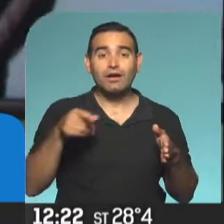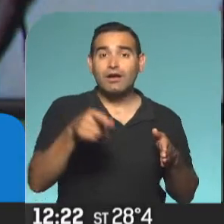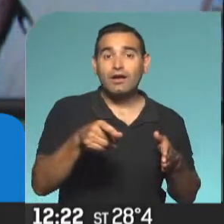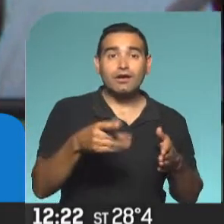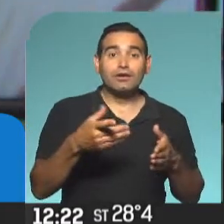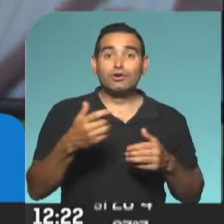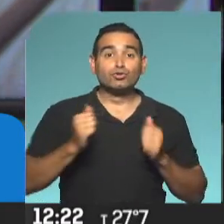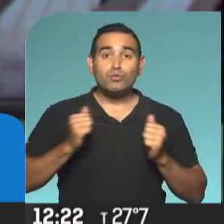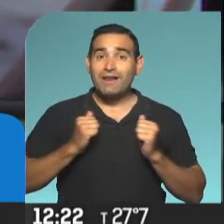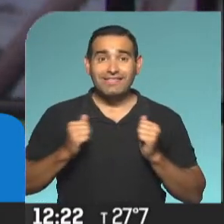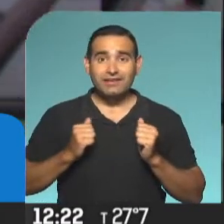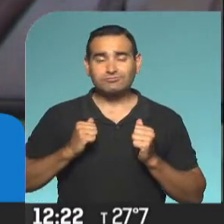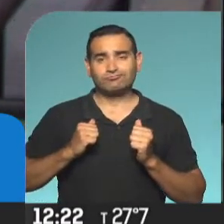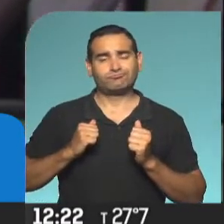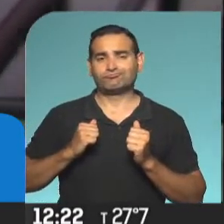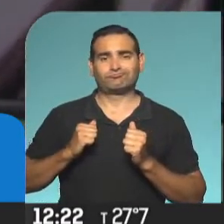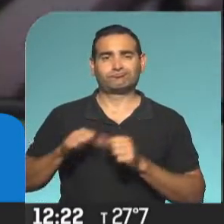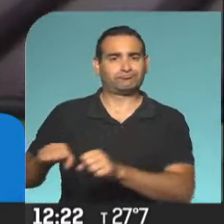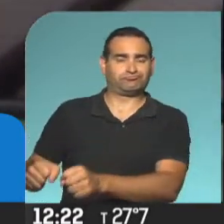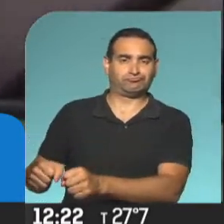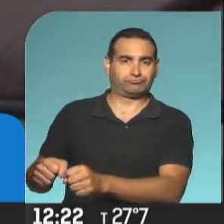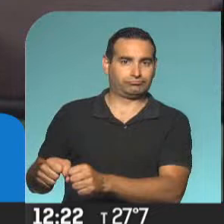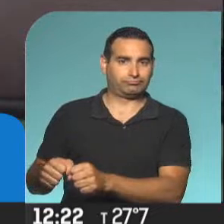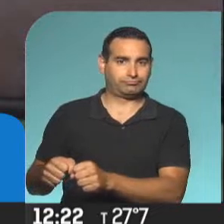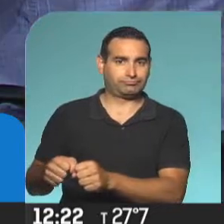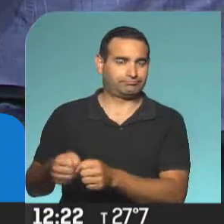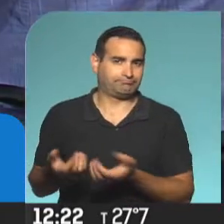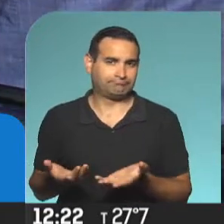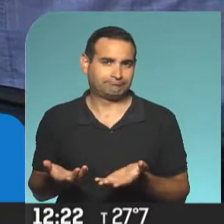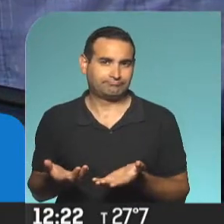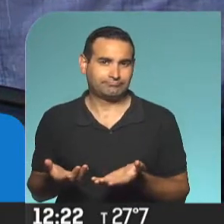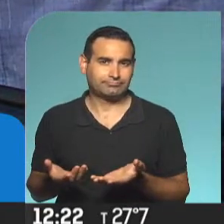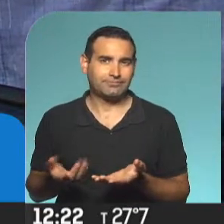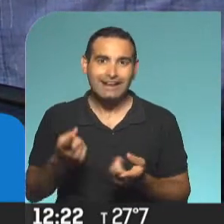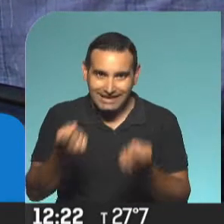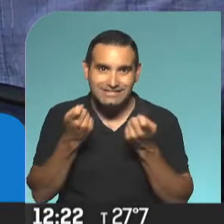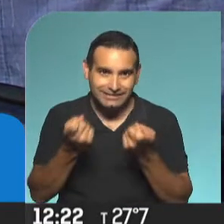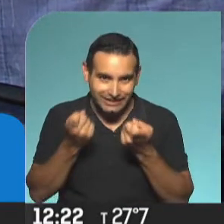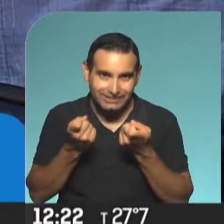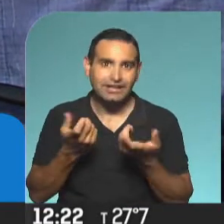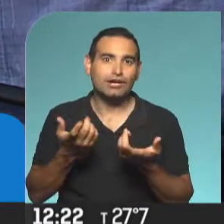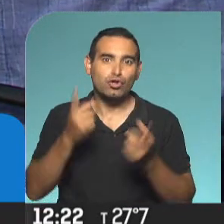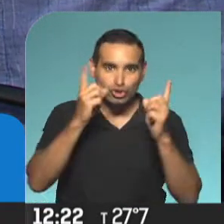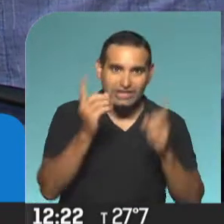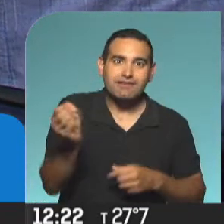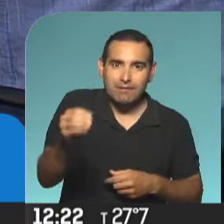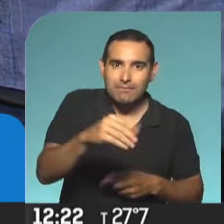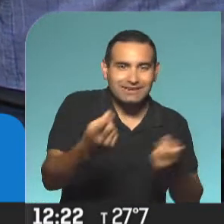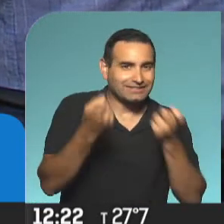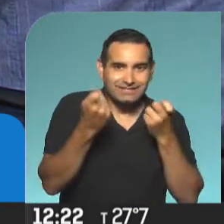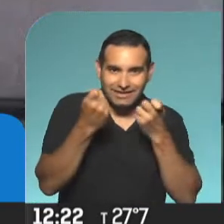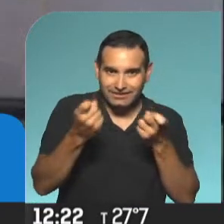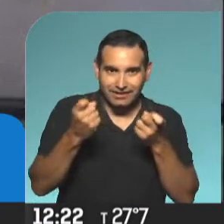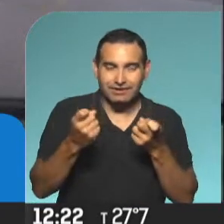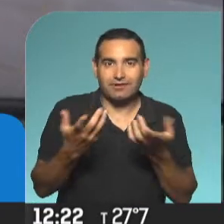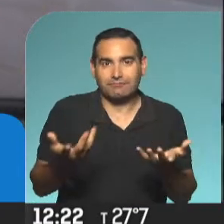los suplentes. Digo, entonces, cuando más se necesita tener más docentes en las escuelas,